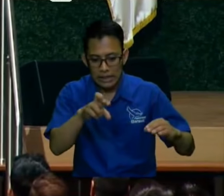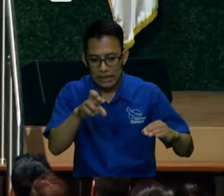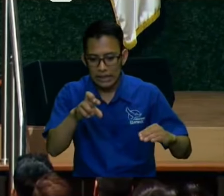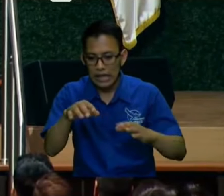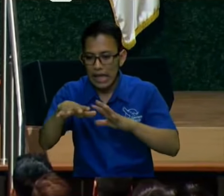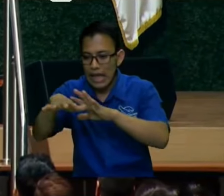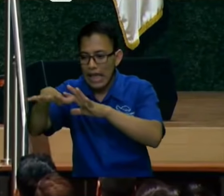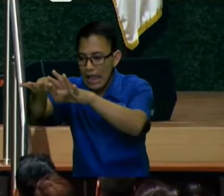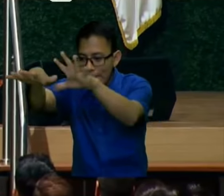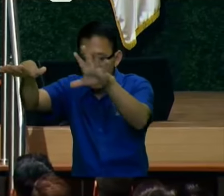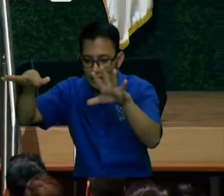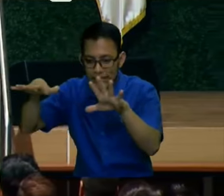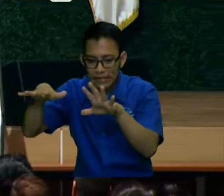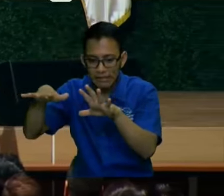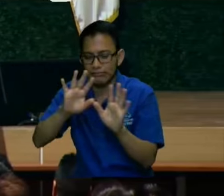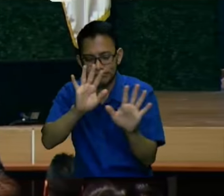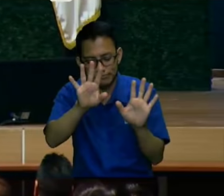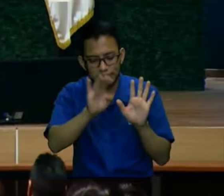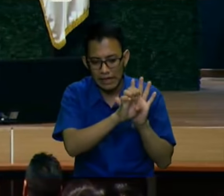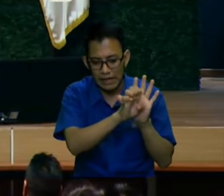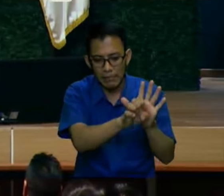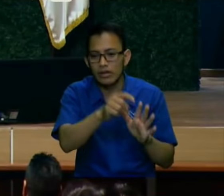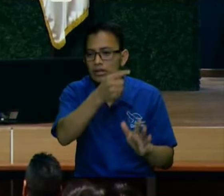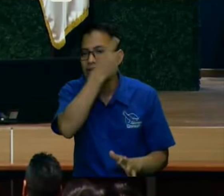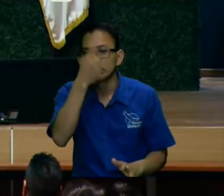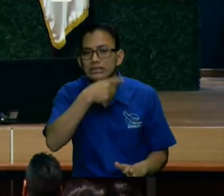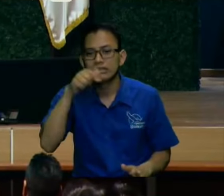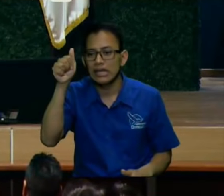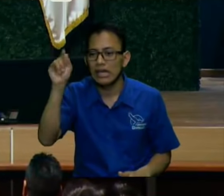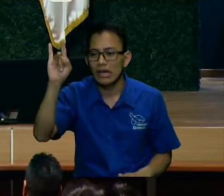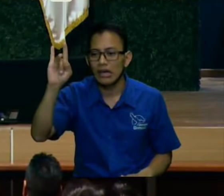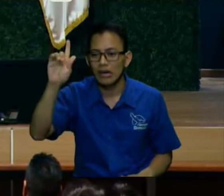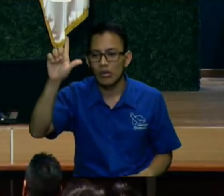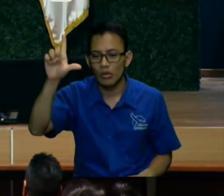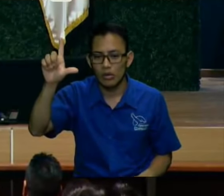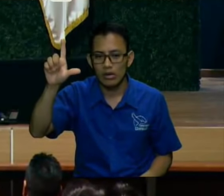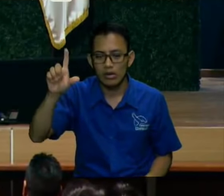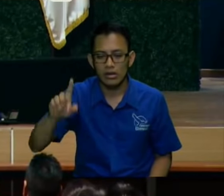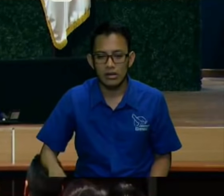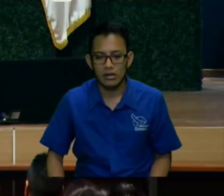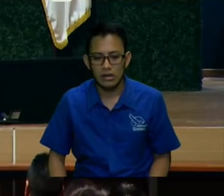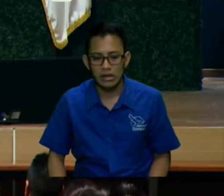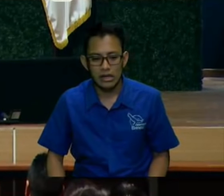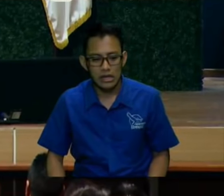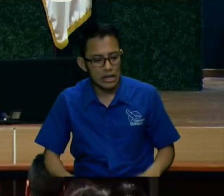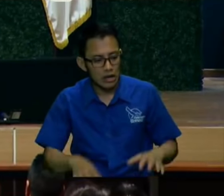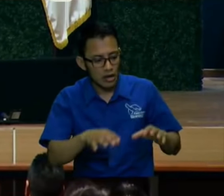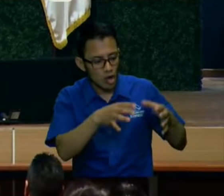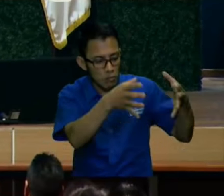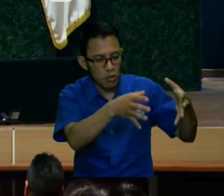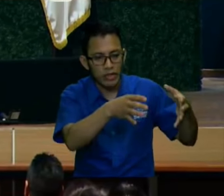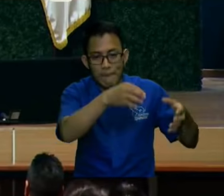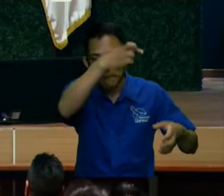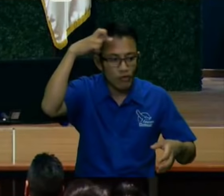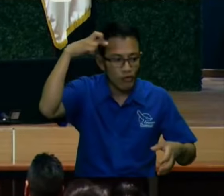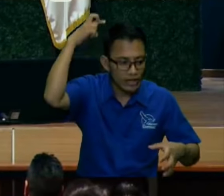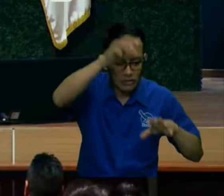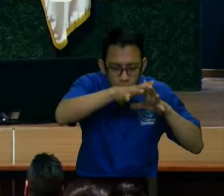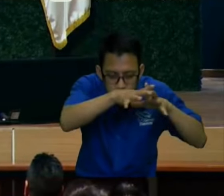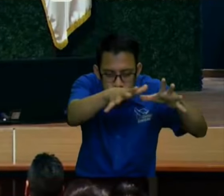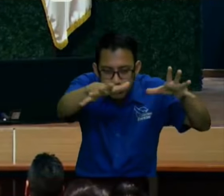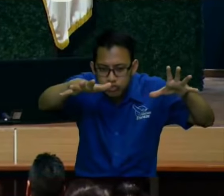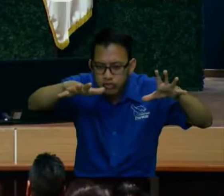Por eso fue que Saúl se metió en el ambiente de un montón de profetas que venían. Todos ellos traían su ambiente profético. Y Saúl era